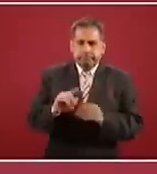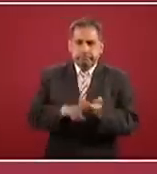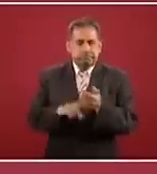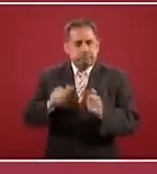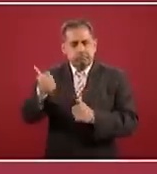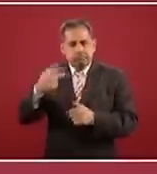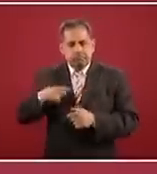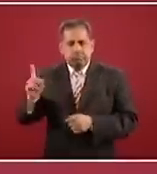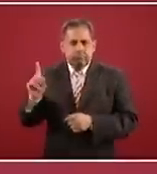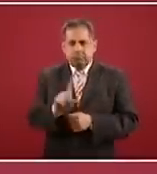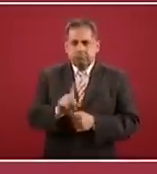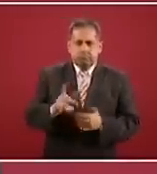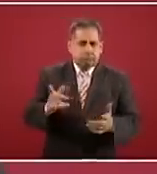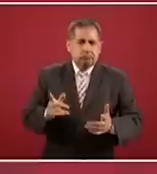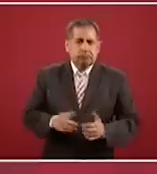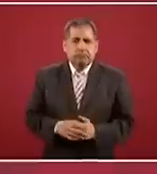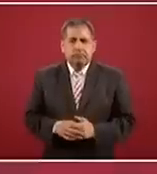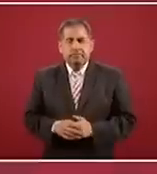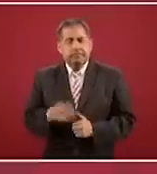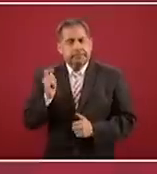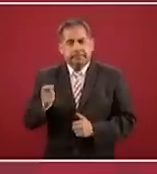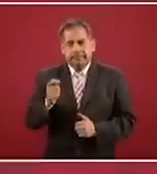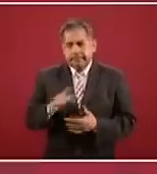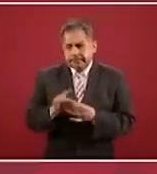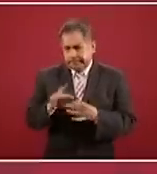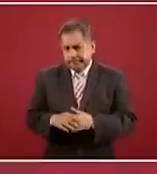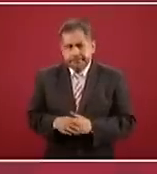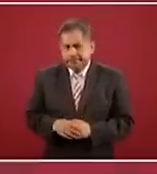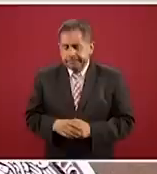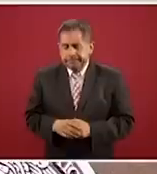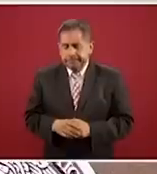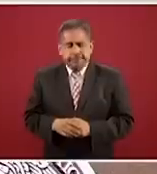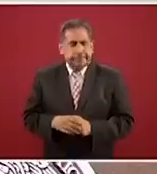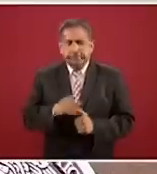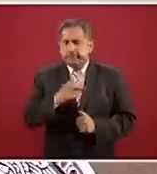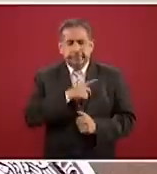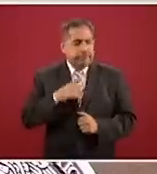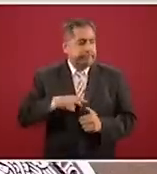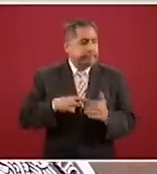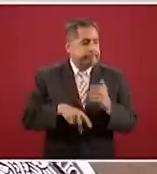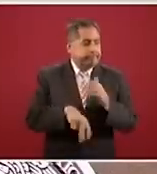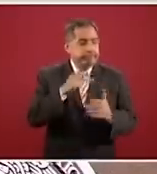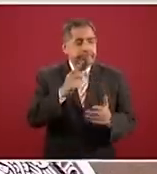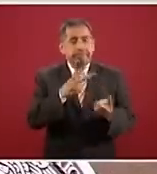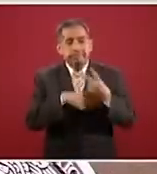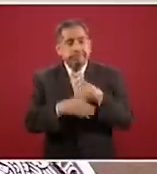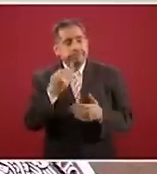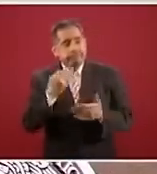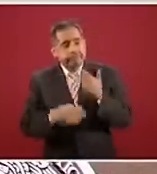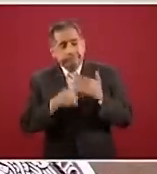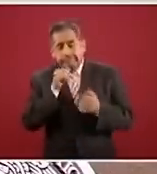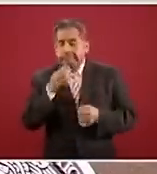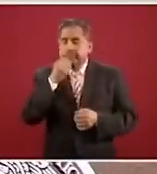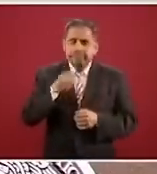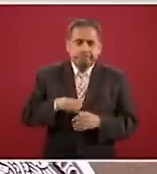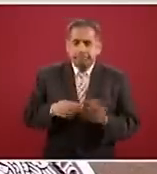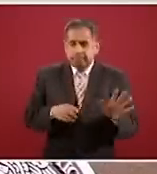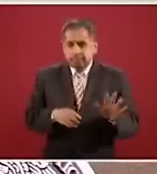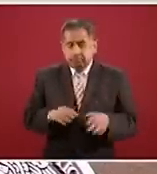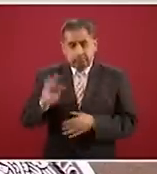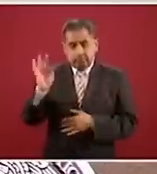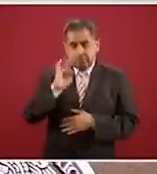o por otros. Entonces, no hay que dejar vacíos. Si no se